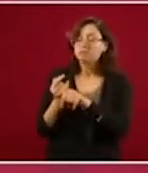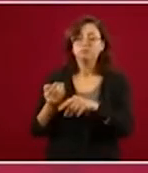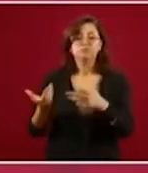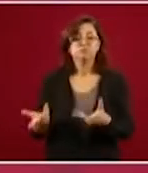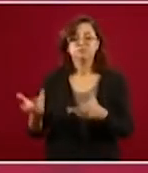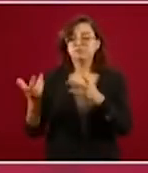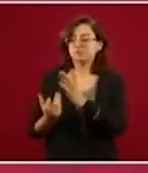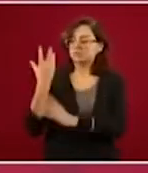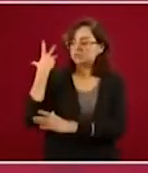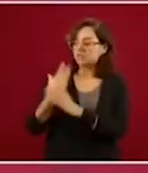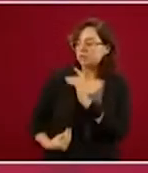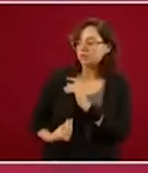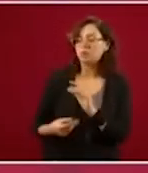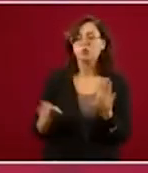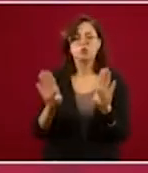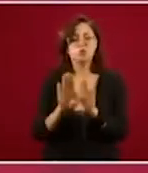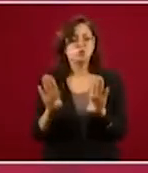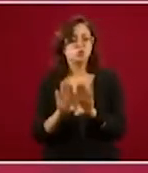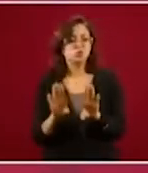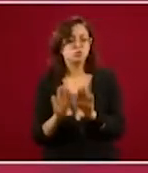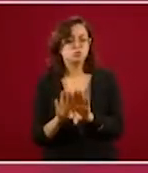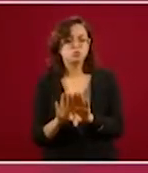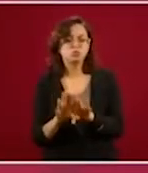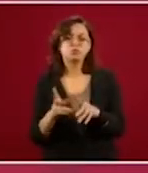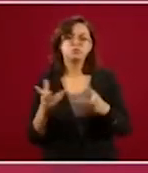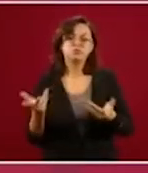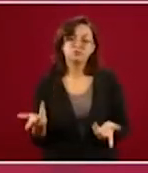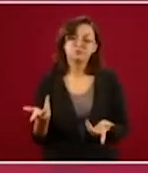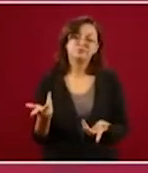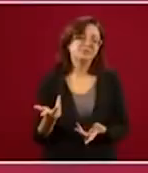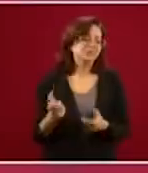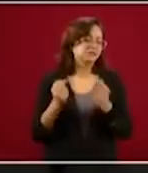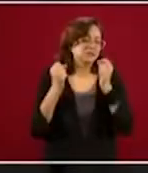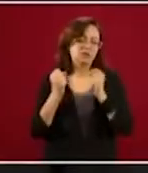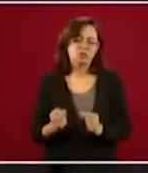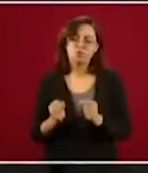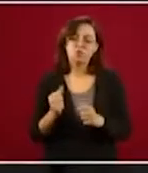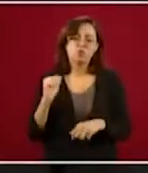tuvo que de complicidad